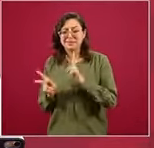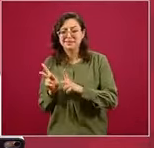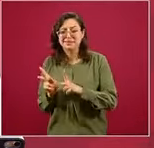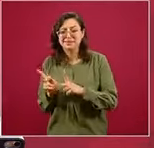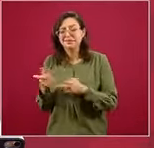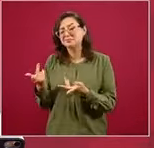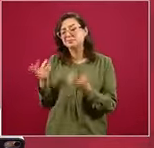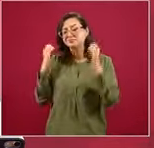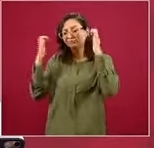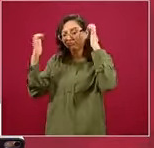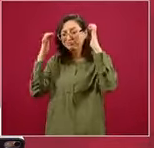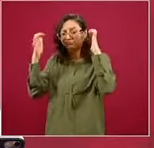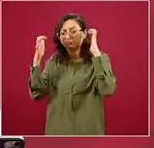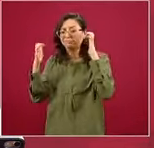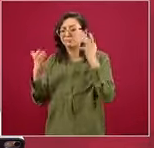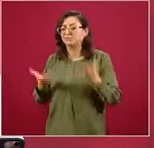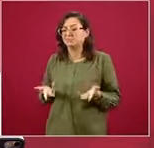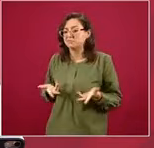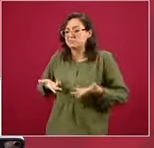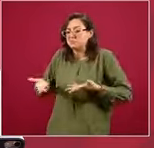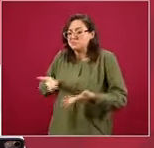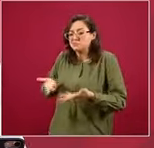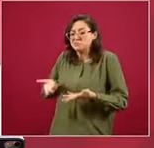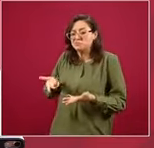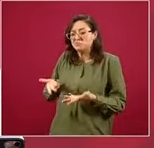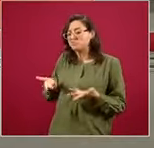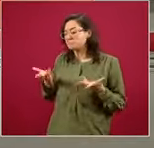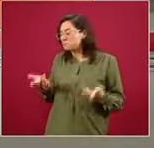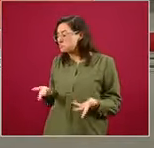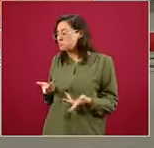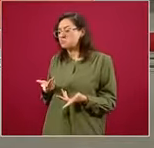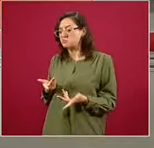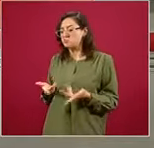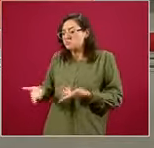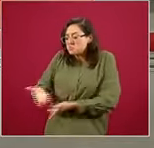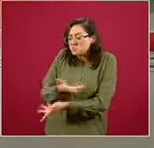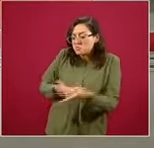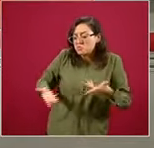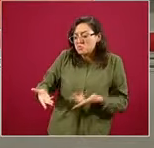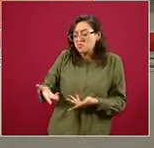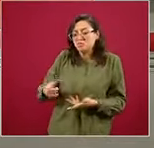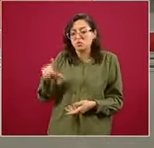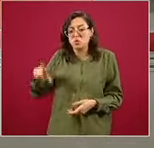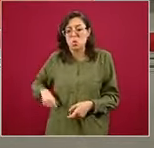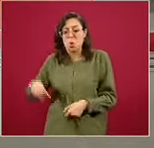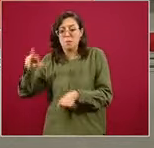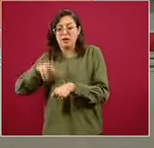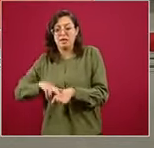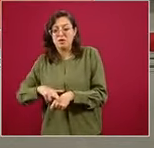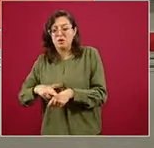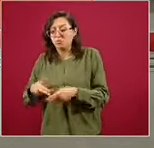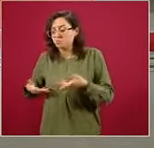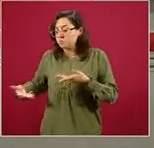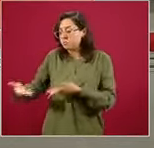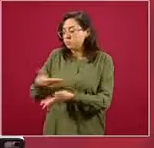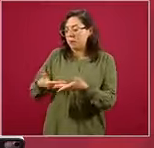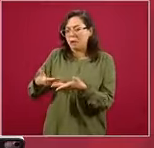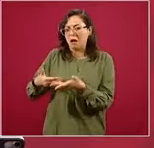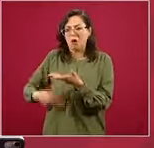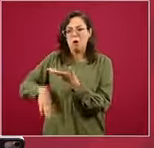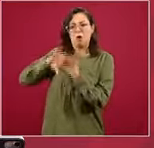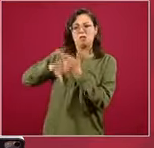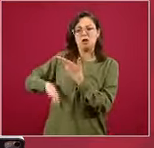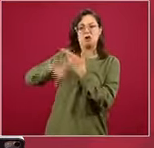una reflexión mesurada, contributiva, colaborativa de los gobernadores, como si fuera